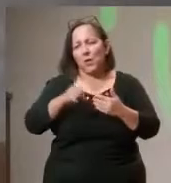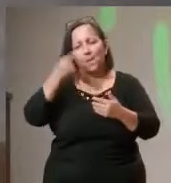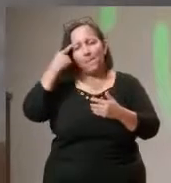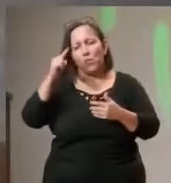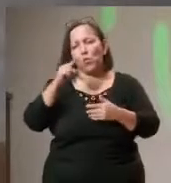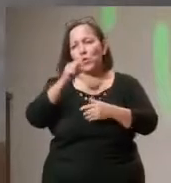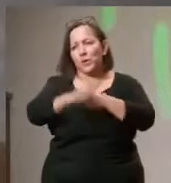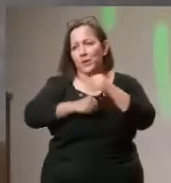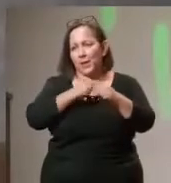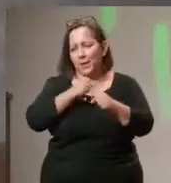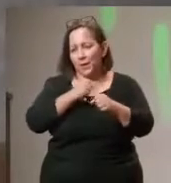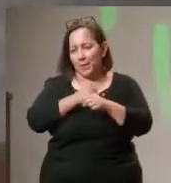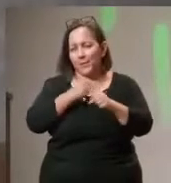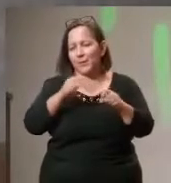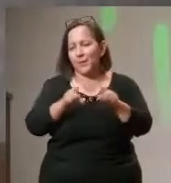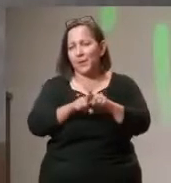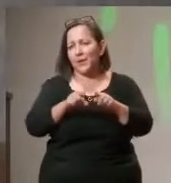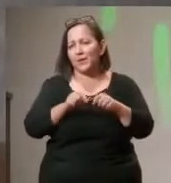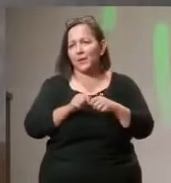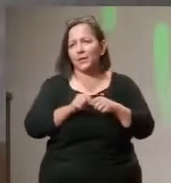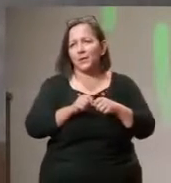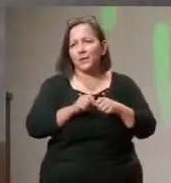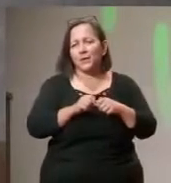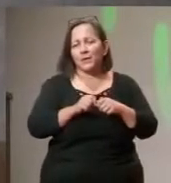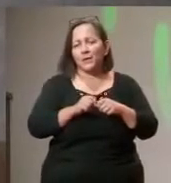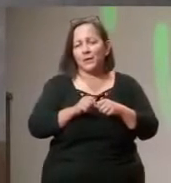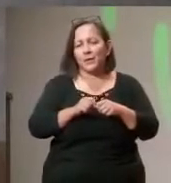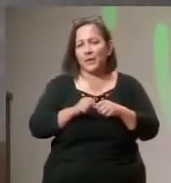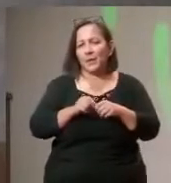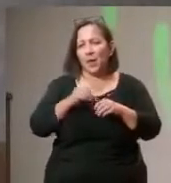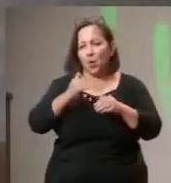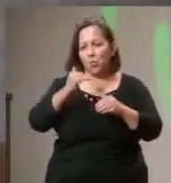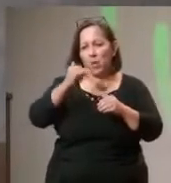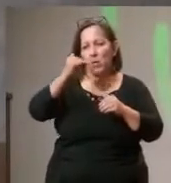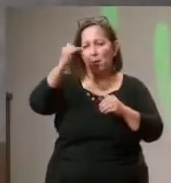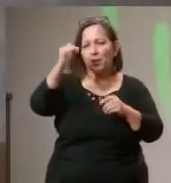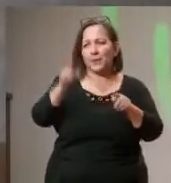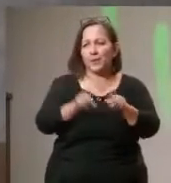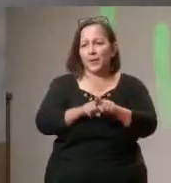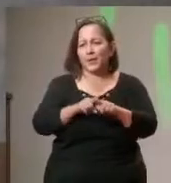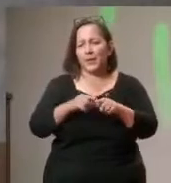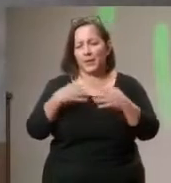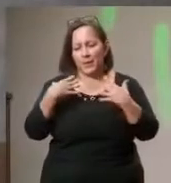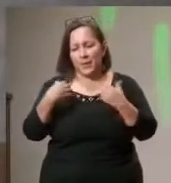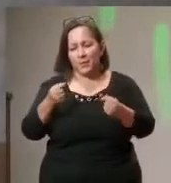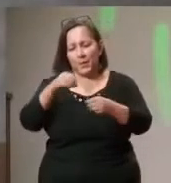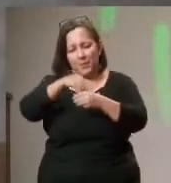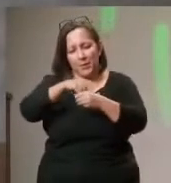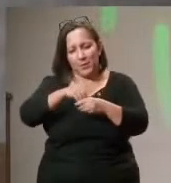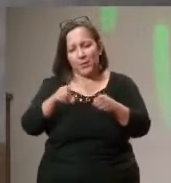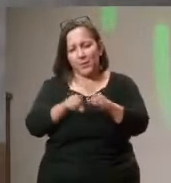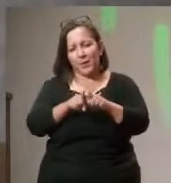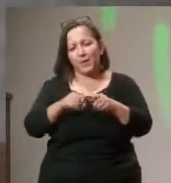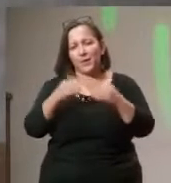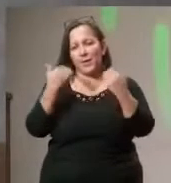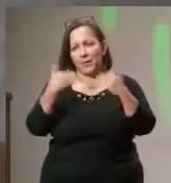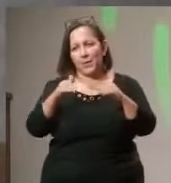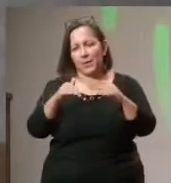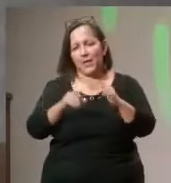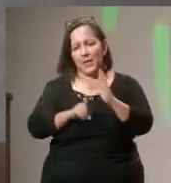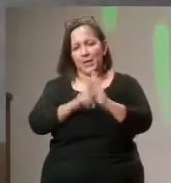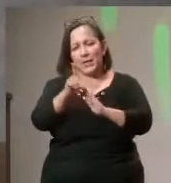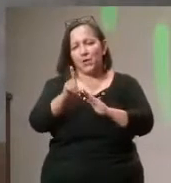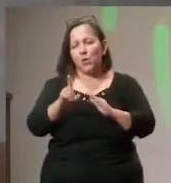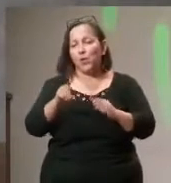etapas. En esta primera etapa, ¿verdad?, que la inversión en saneamiento es algo también que a veces limita el desarrollo porque es una